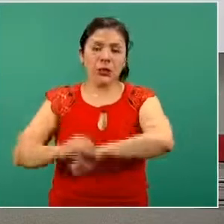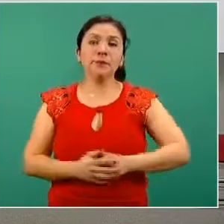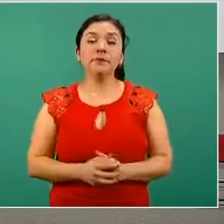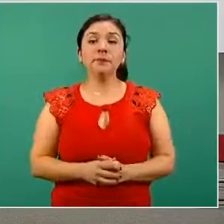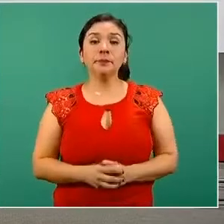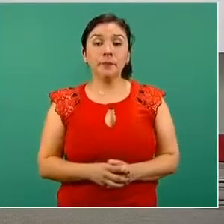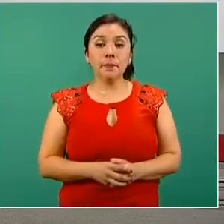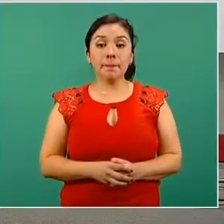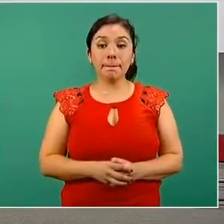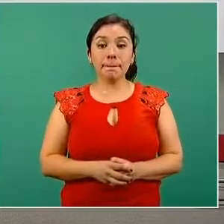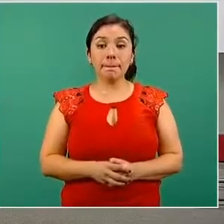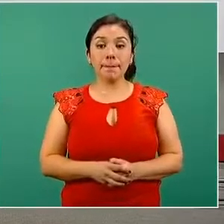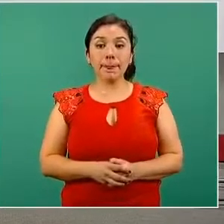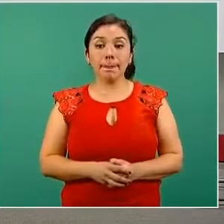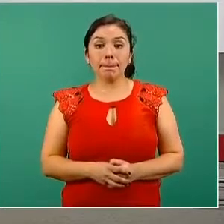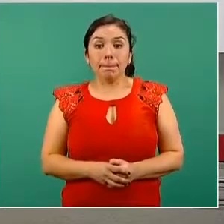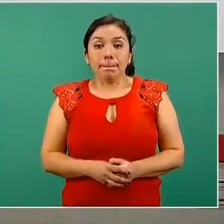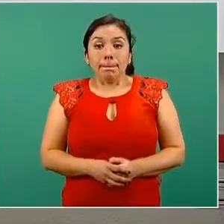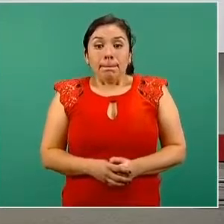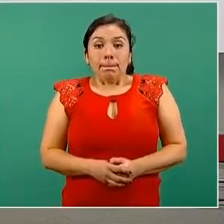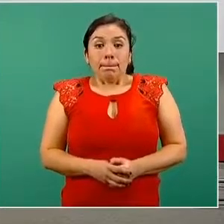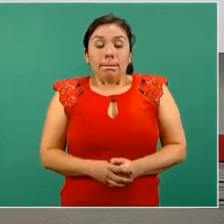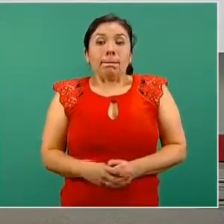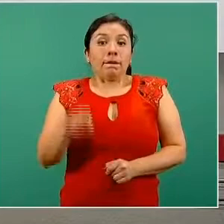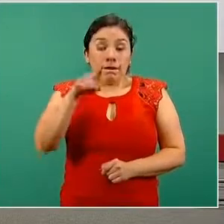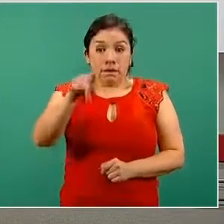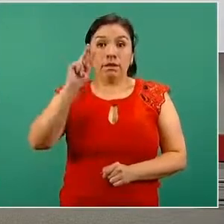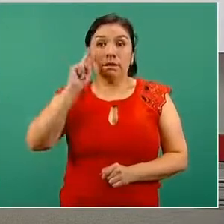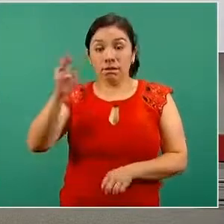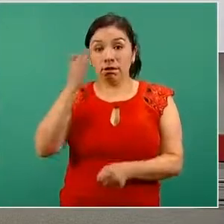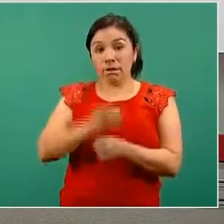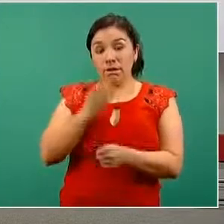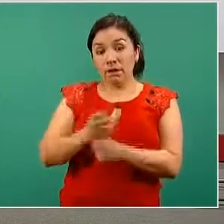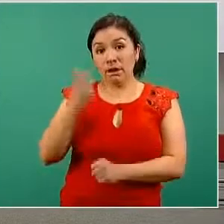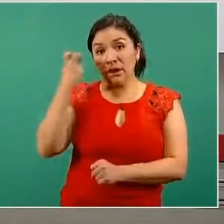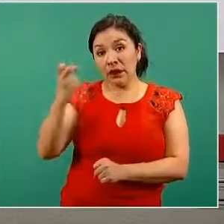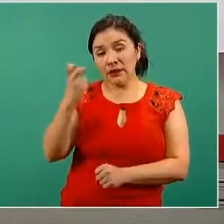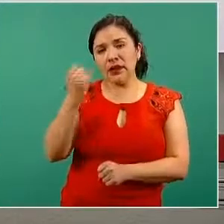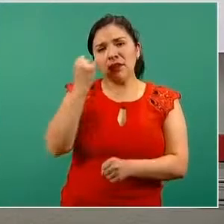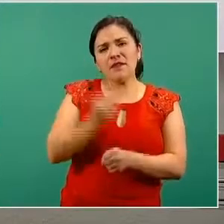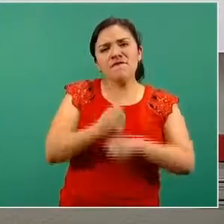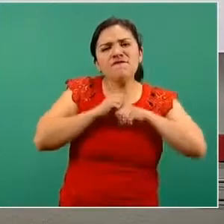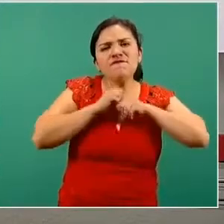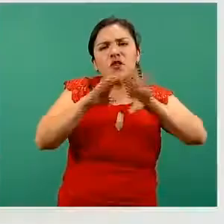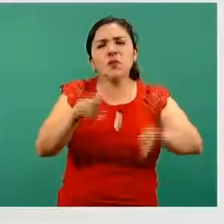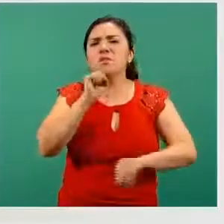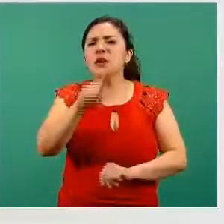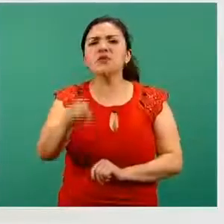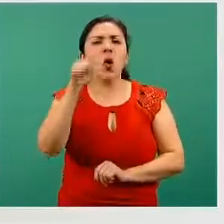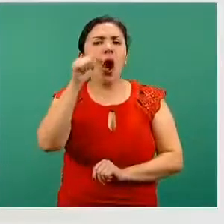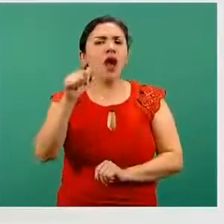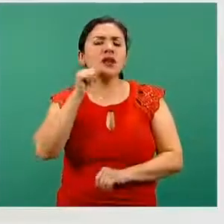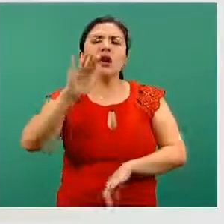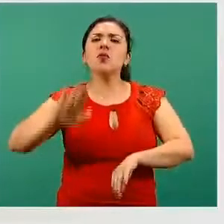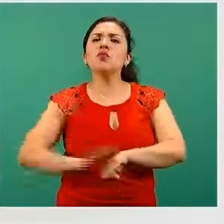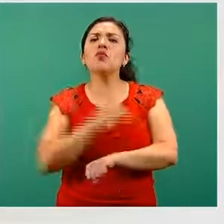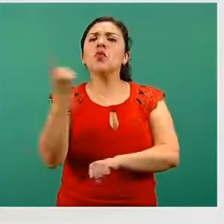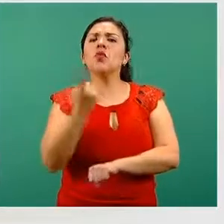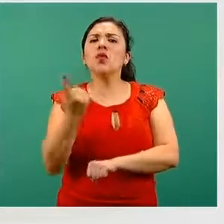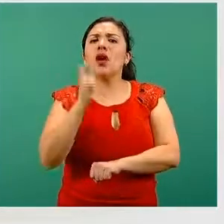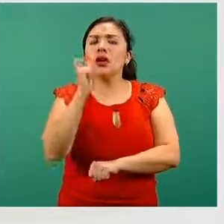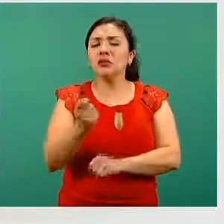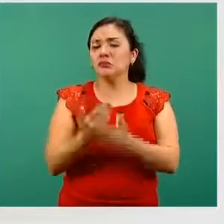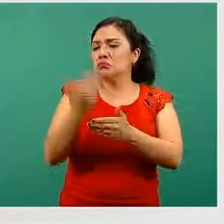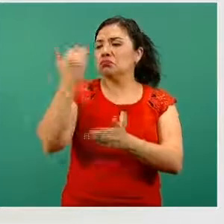la siguiente diapositiva, aquí, bueno, es prácticamente la información que teníamos ayer, ya que en las últimas,